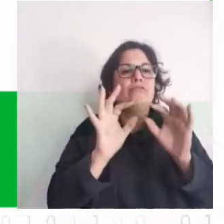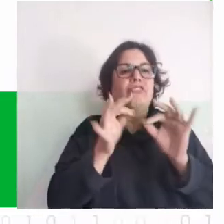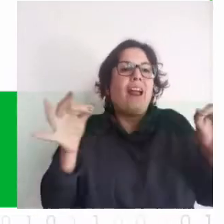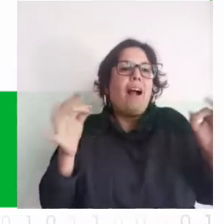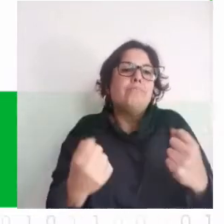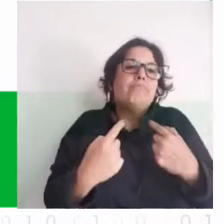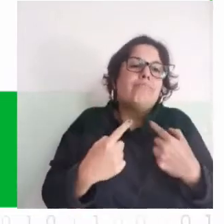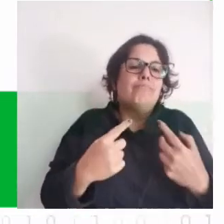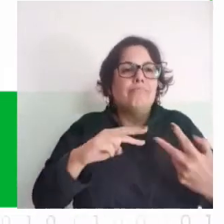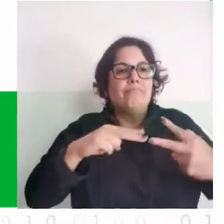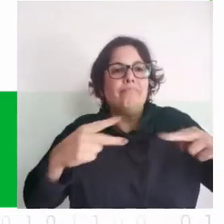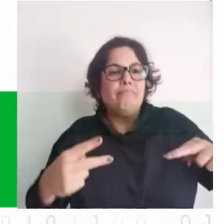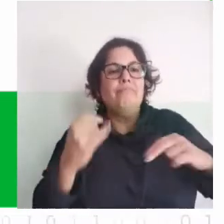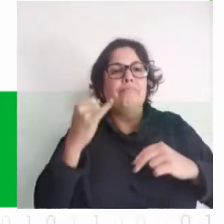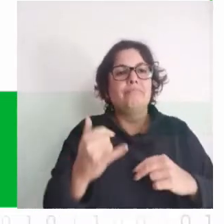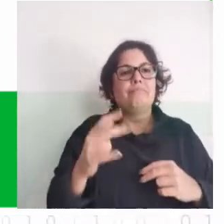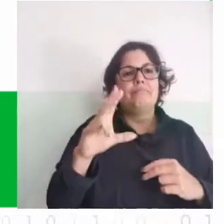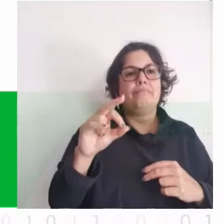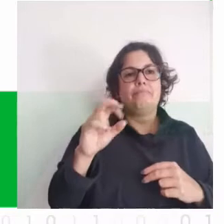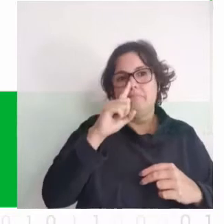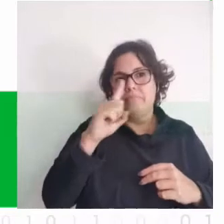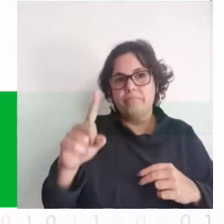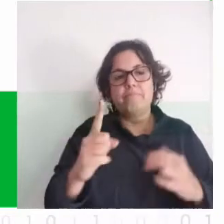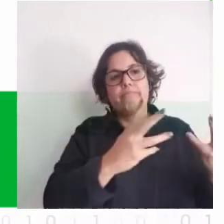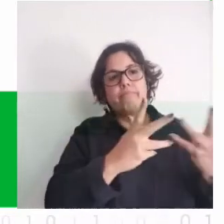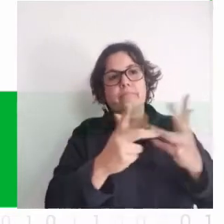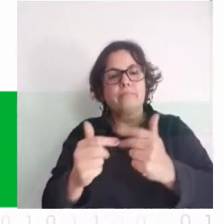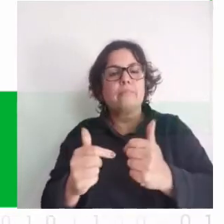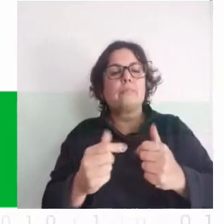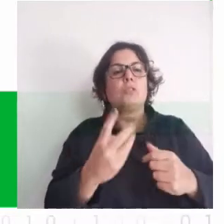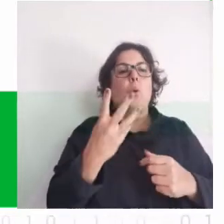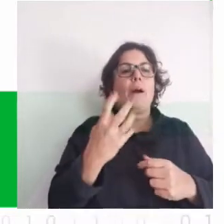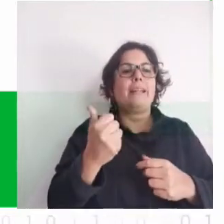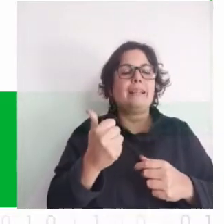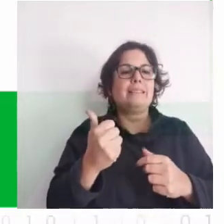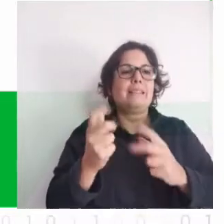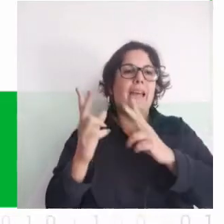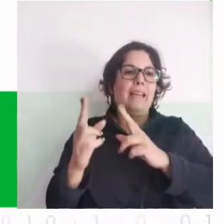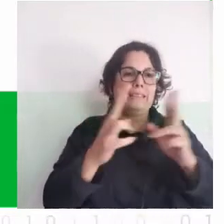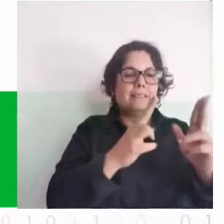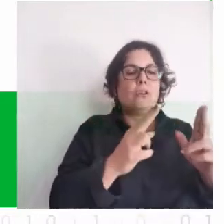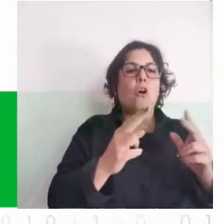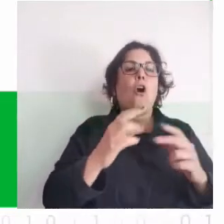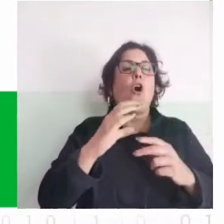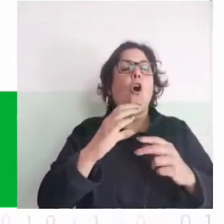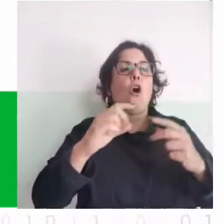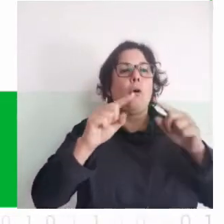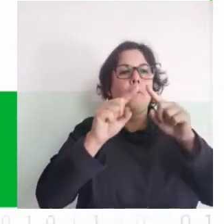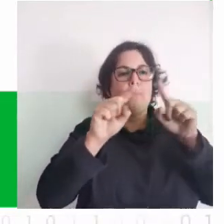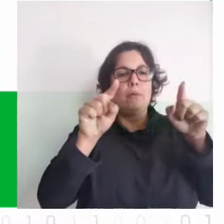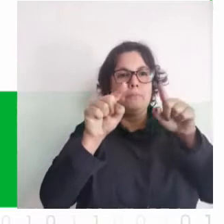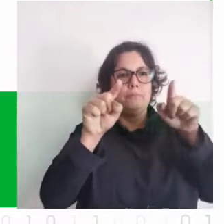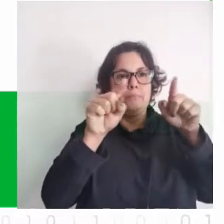que tenemos más o menos 30.000, que se organizan en 46 capítulos o cromosomas. Y es la totalidad de